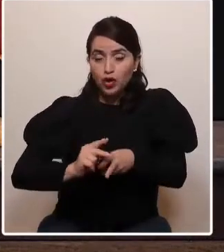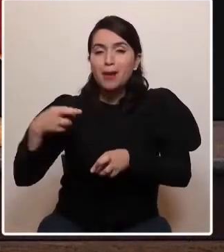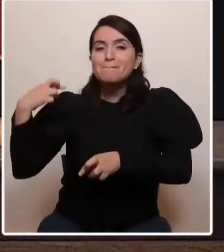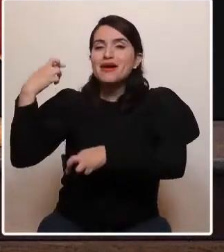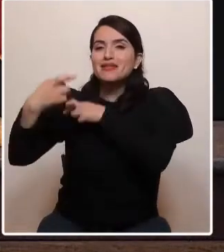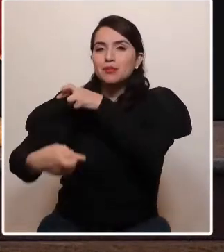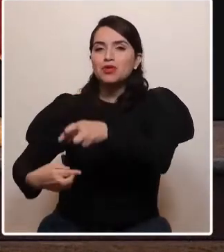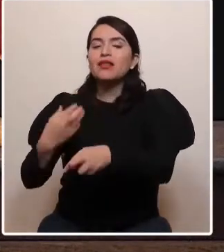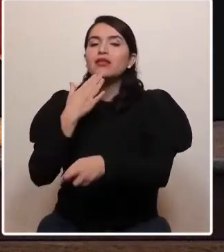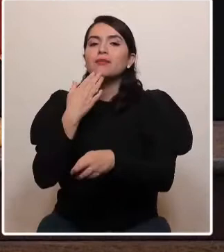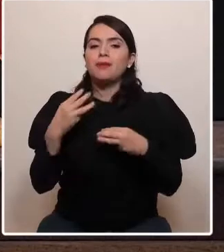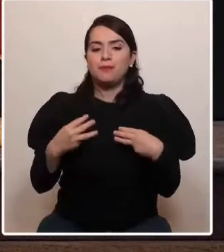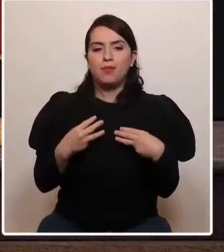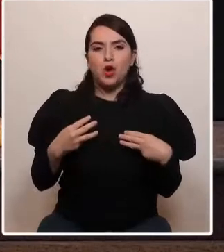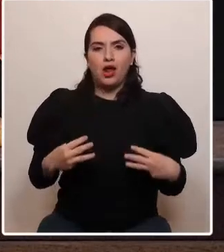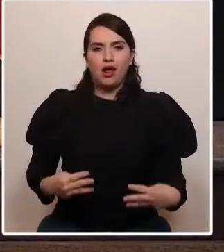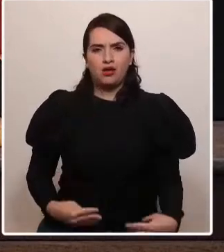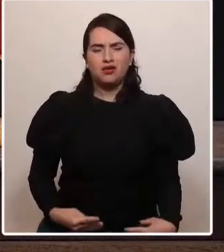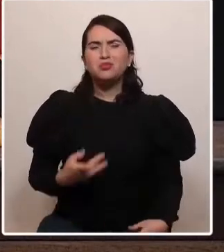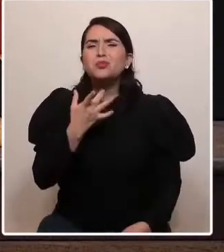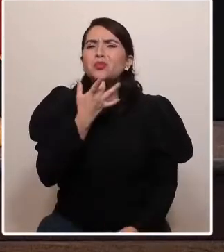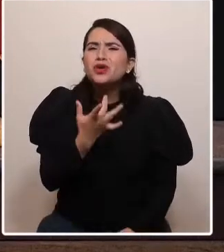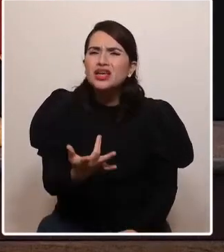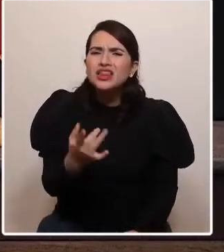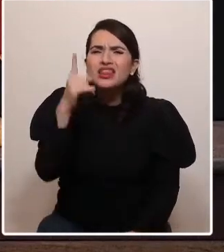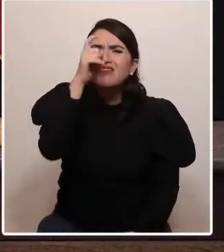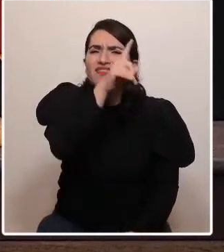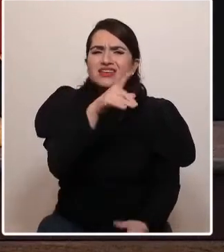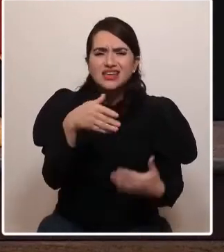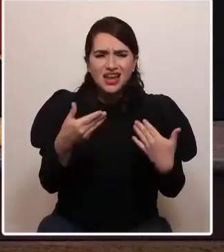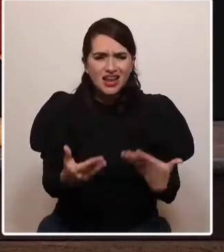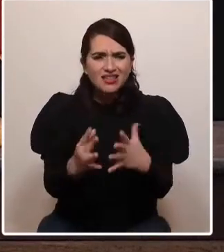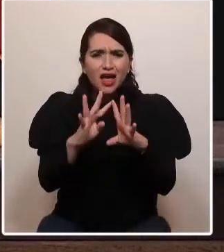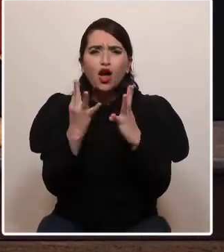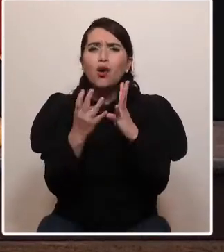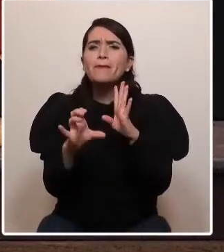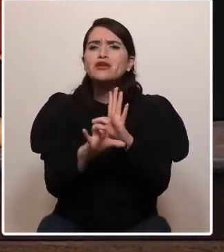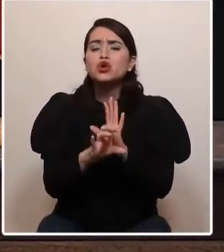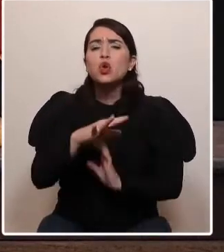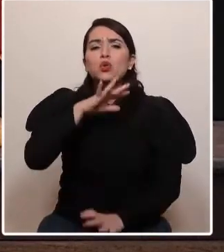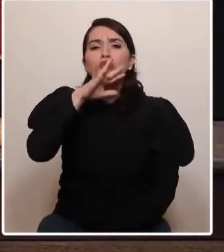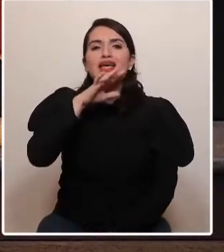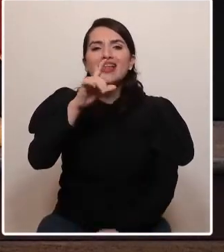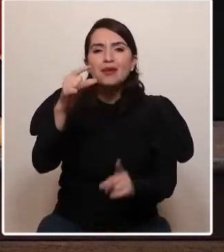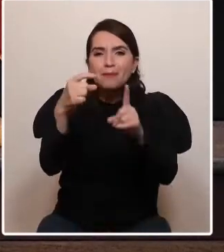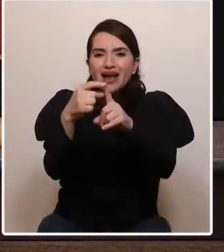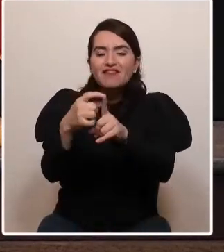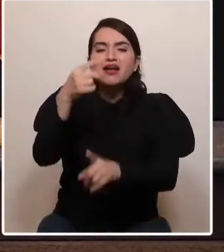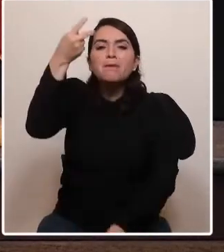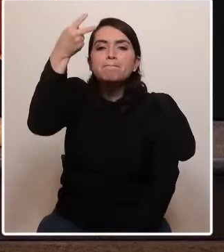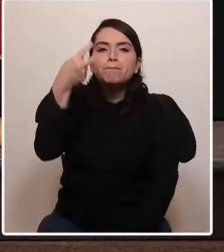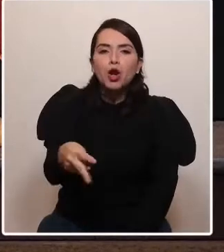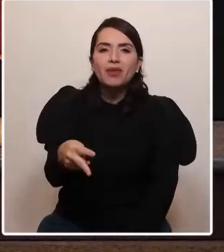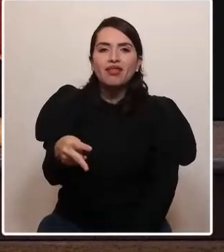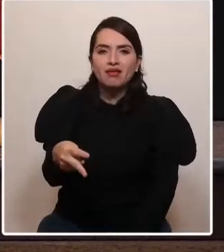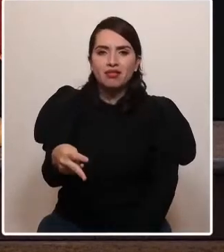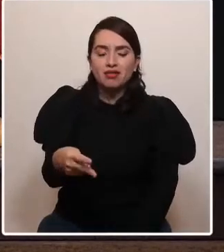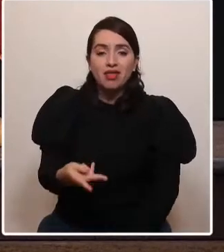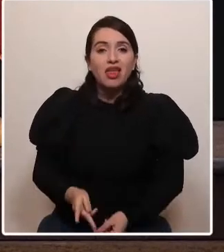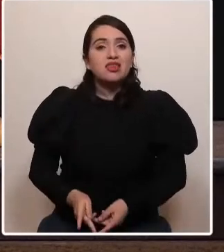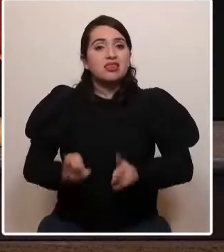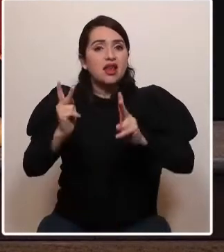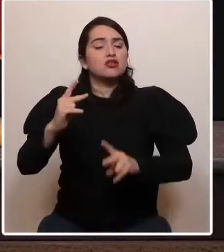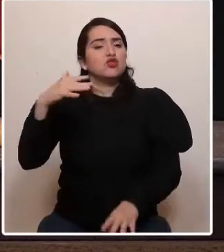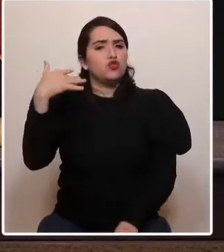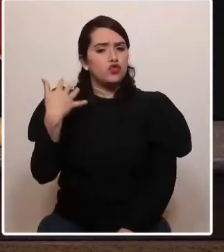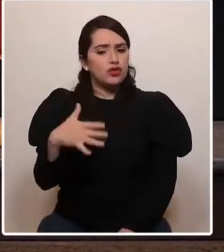¿Por qué cuesta tanto en esta convención usar el concepto de propiedad cuando es el derecho fundamental que impulsa el